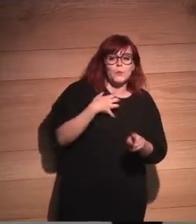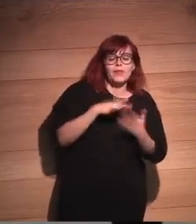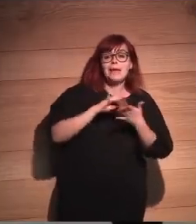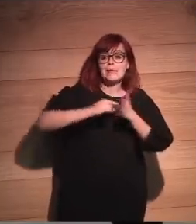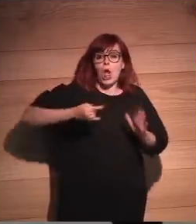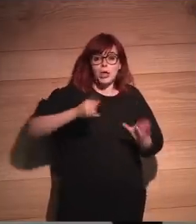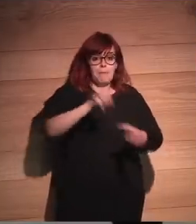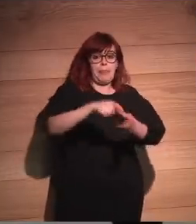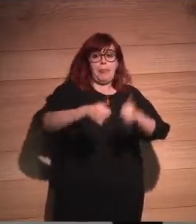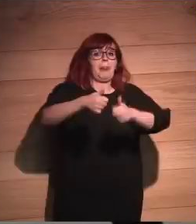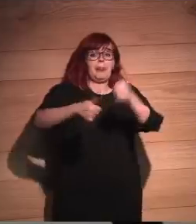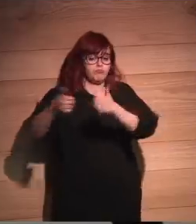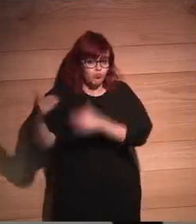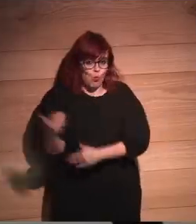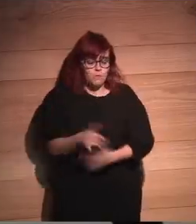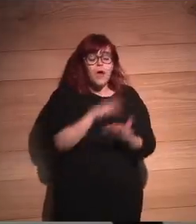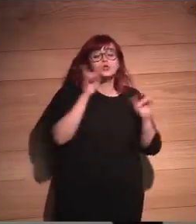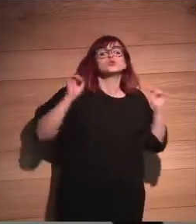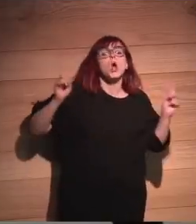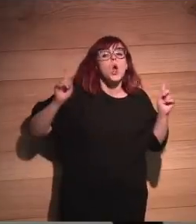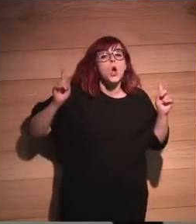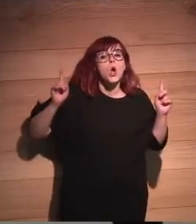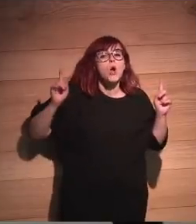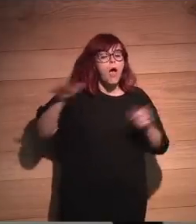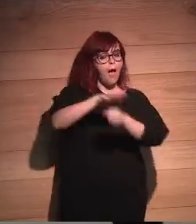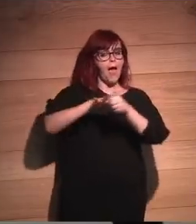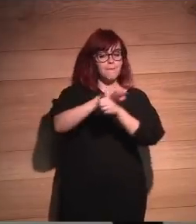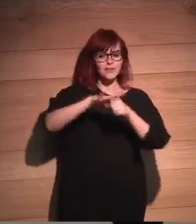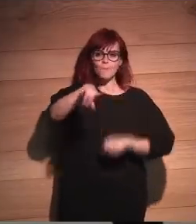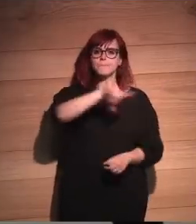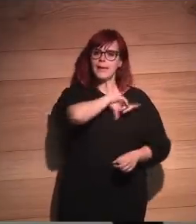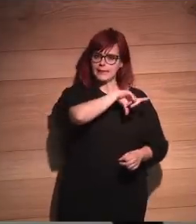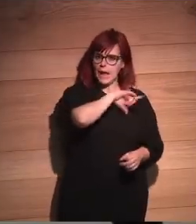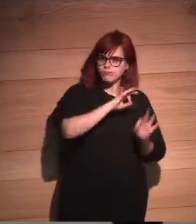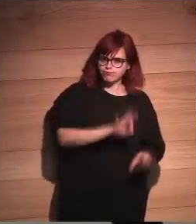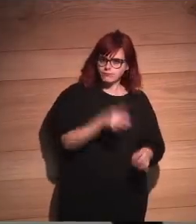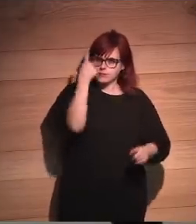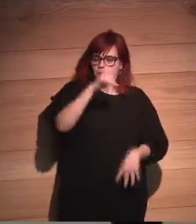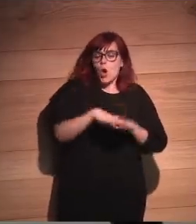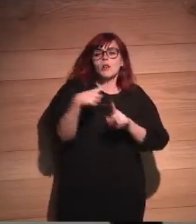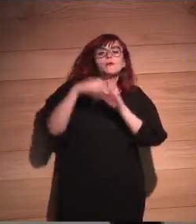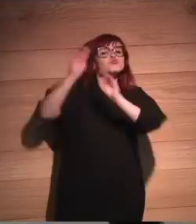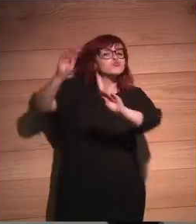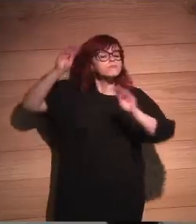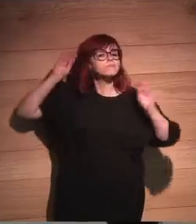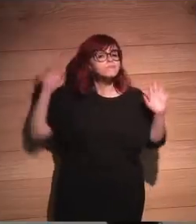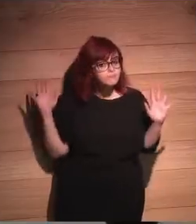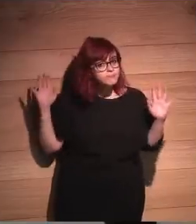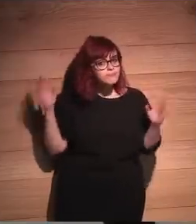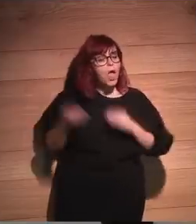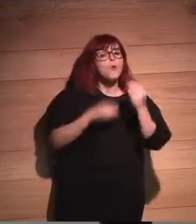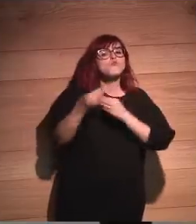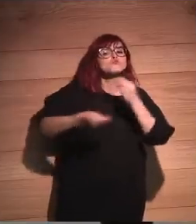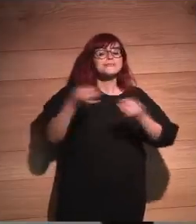la tecnología, al desarrollo tecnológico, más que en el ámbito militar, a su nivel. ¿Y qué es